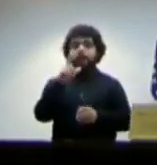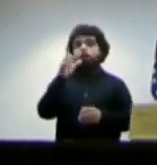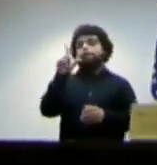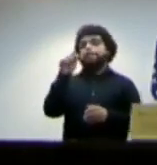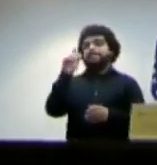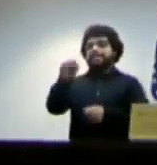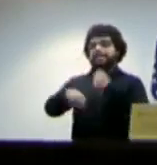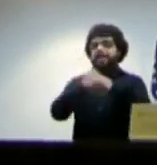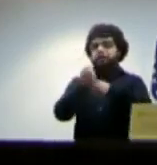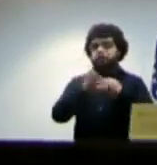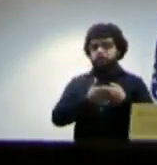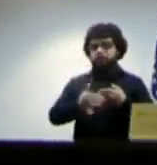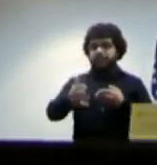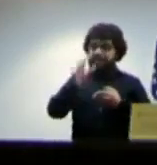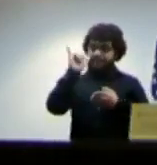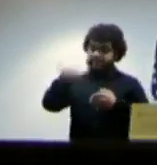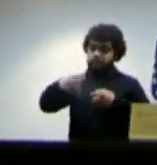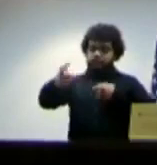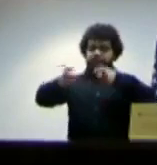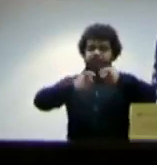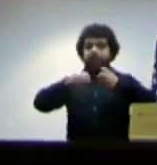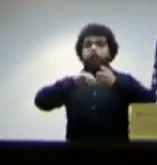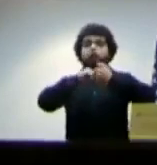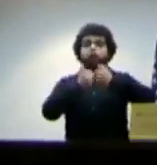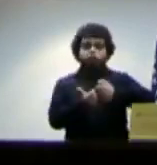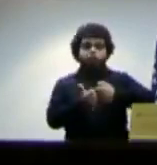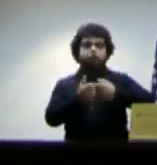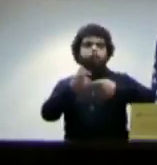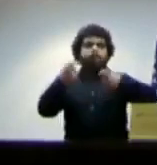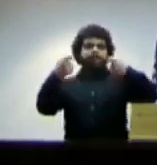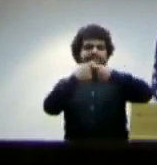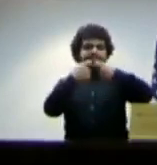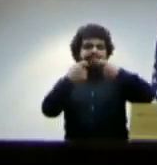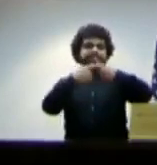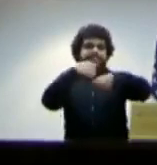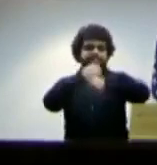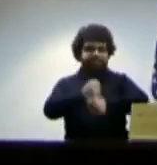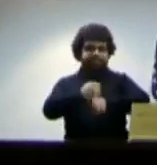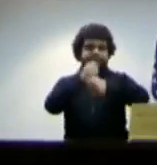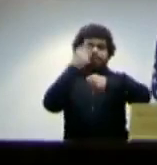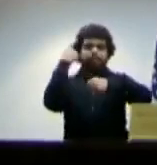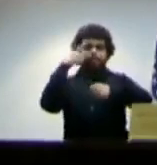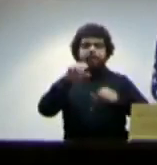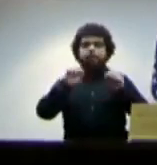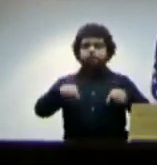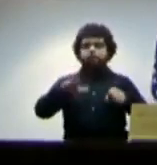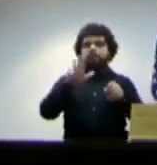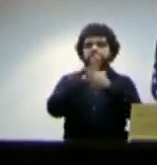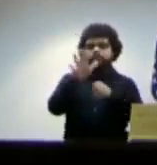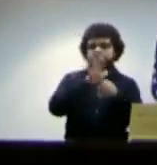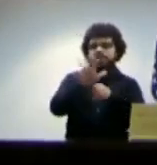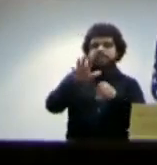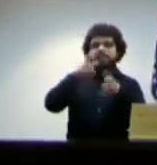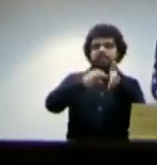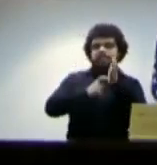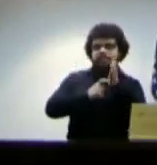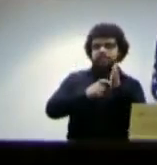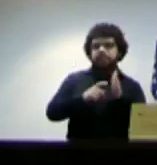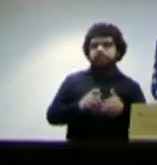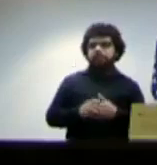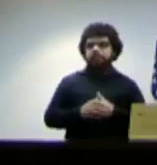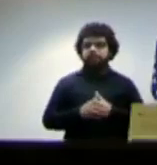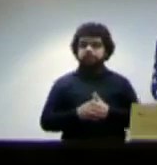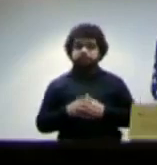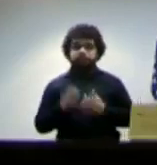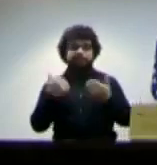rige cómo se va a generar la electricidad en este país para suplir la carga o la demanda. Y tenemos leyes que tenemos que